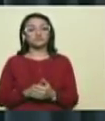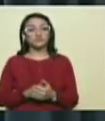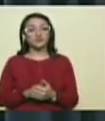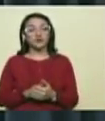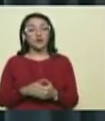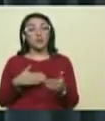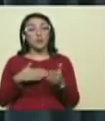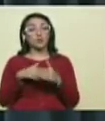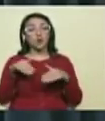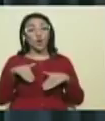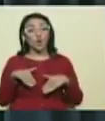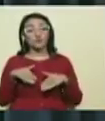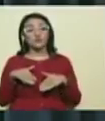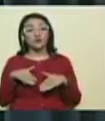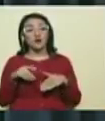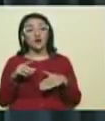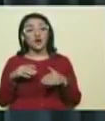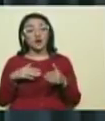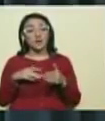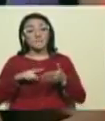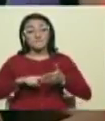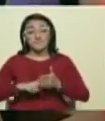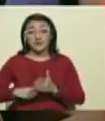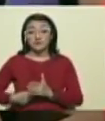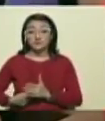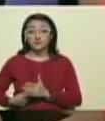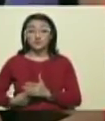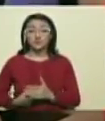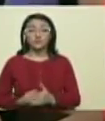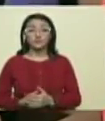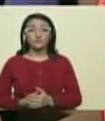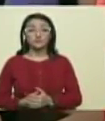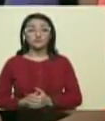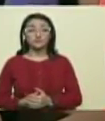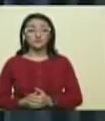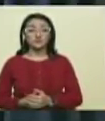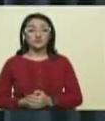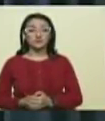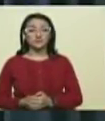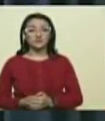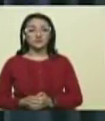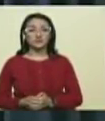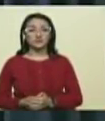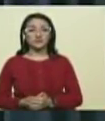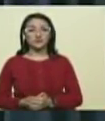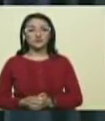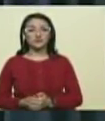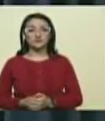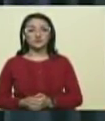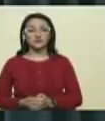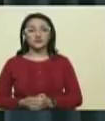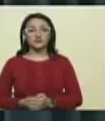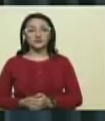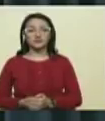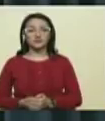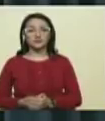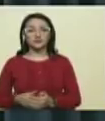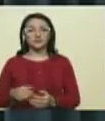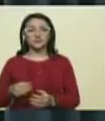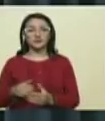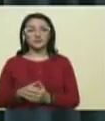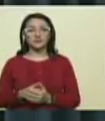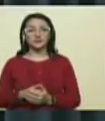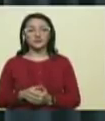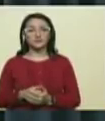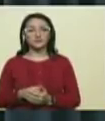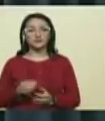votos en contra fueron contra presiones brutales. Llamadas telefónicas. suspensión de la reunión, correr